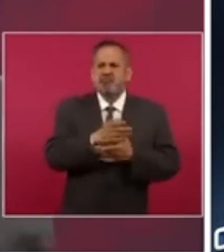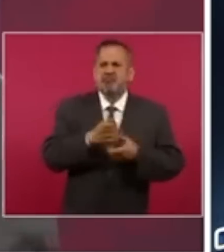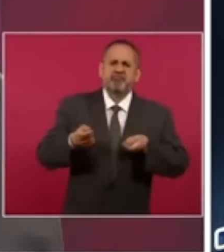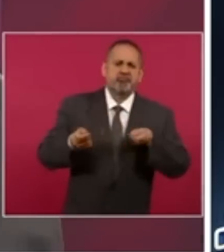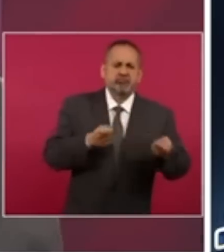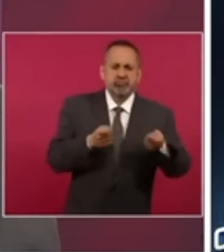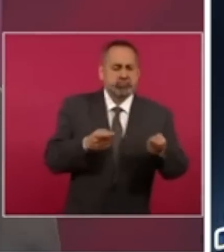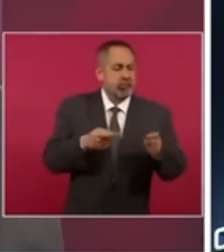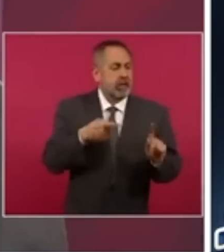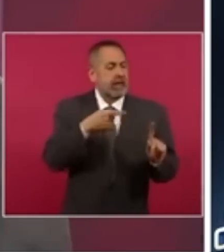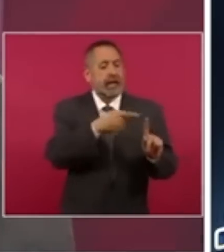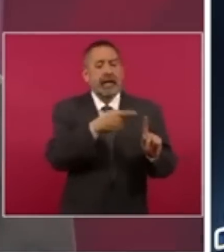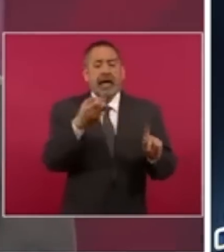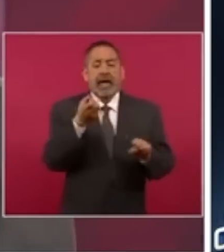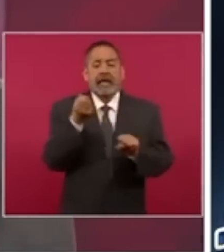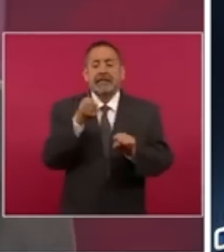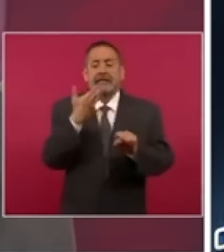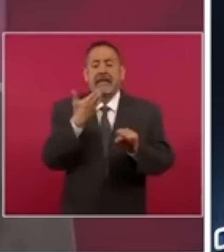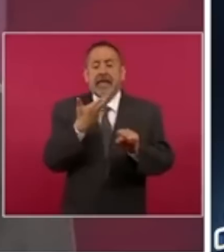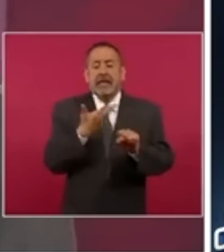a un secretario.